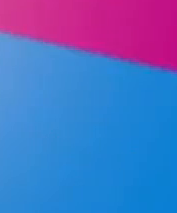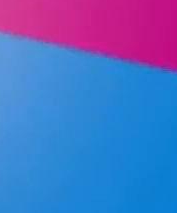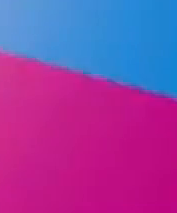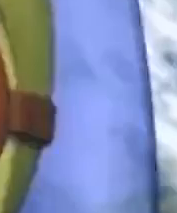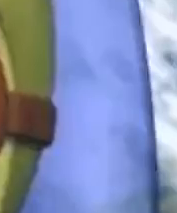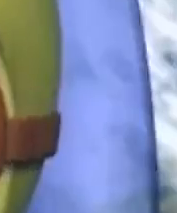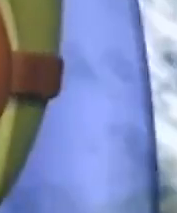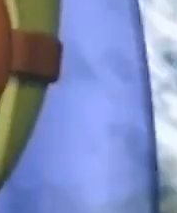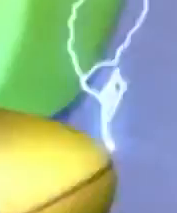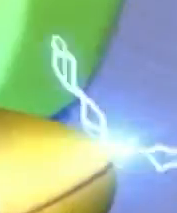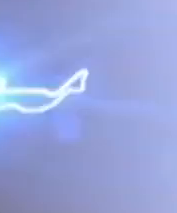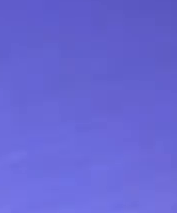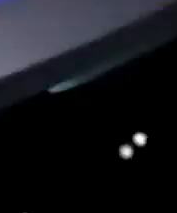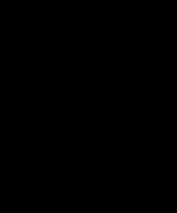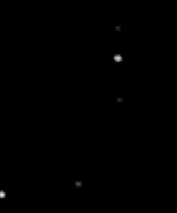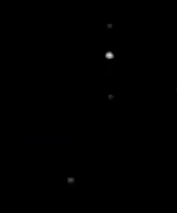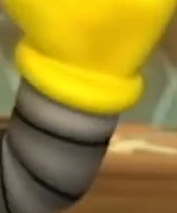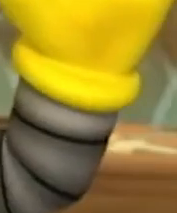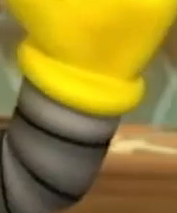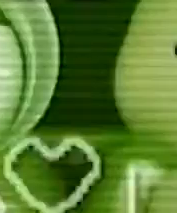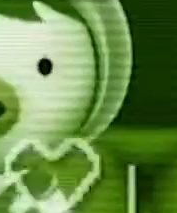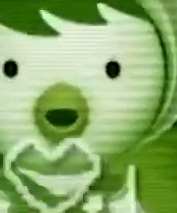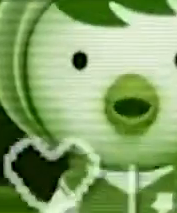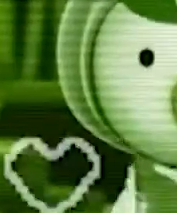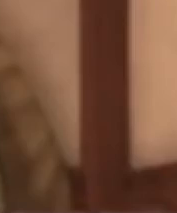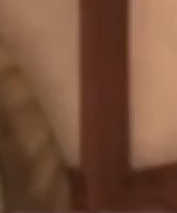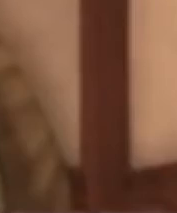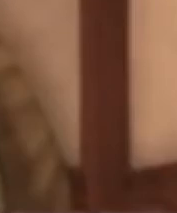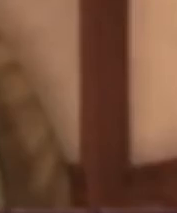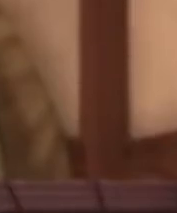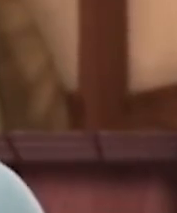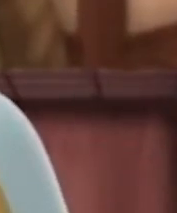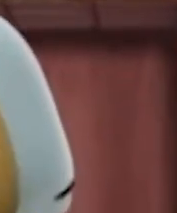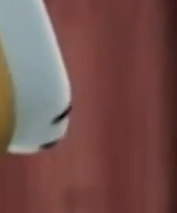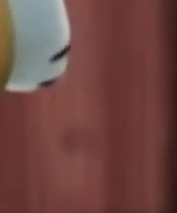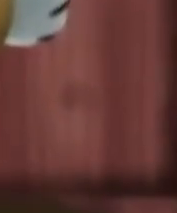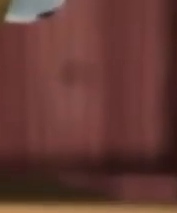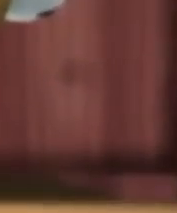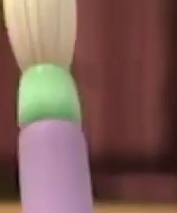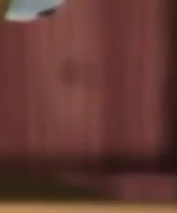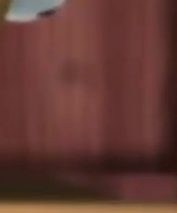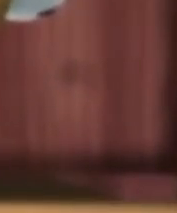¡Vaya! Juntos viven aventuras donde aprenderán muchas lecciones.